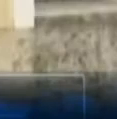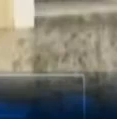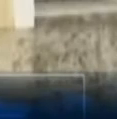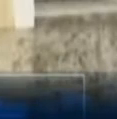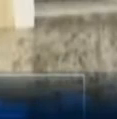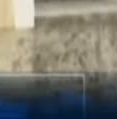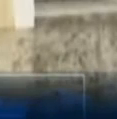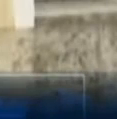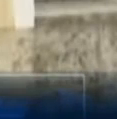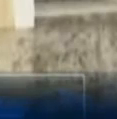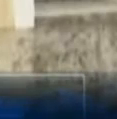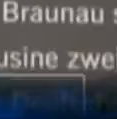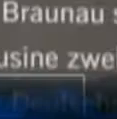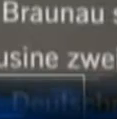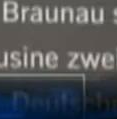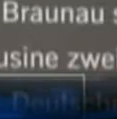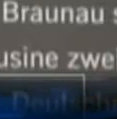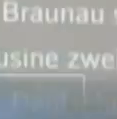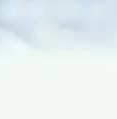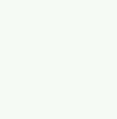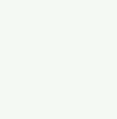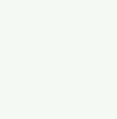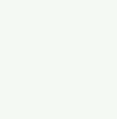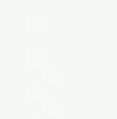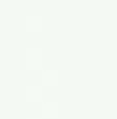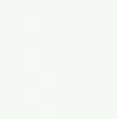donde nació Hitler será derribada.